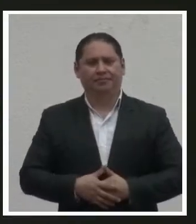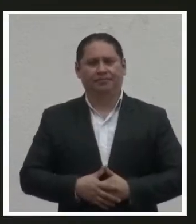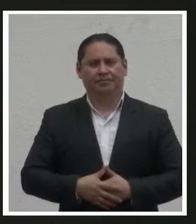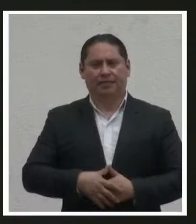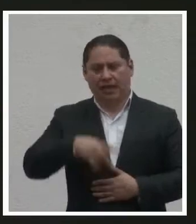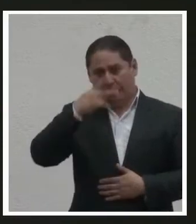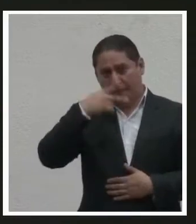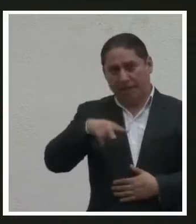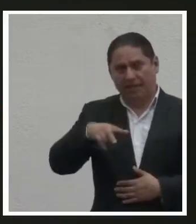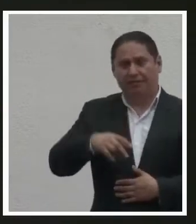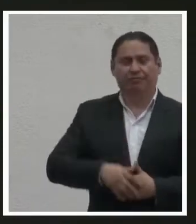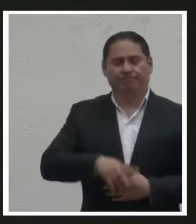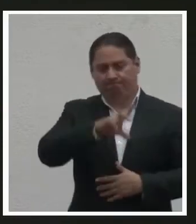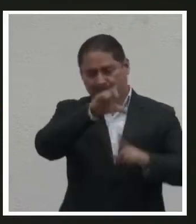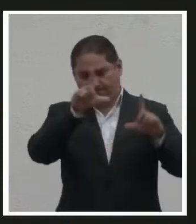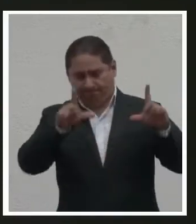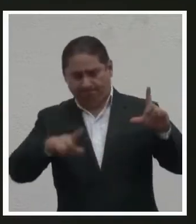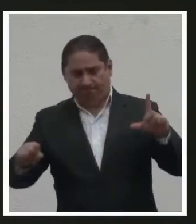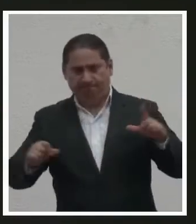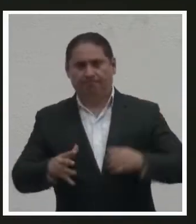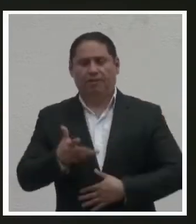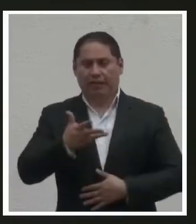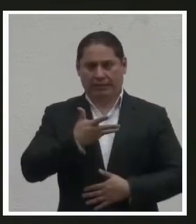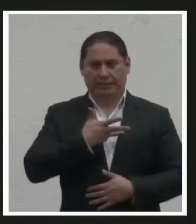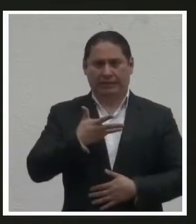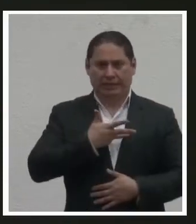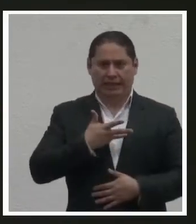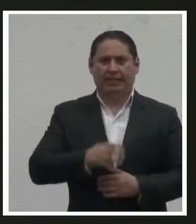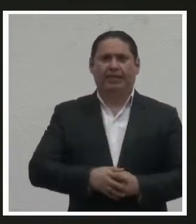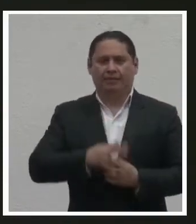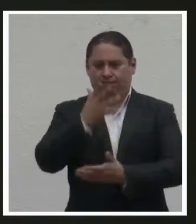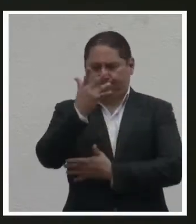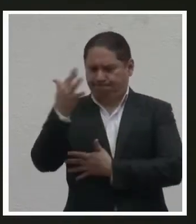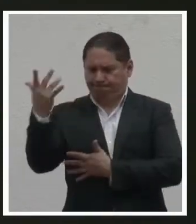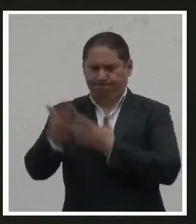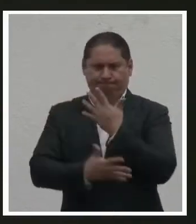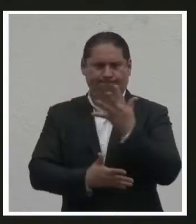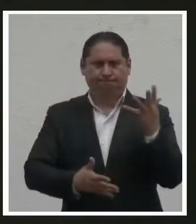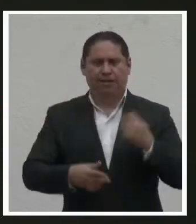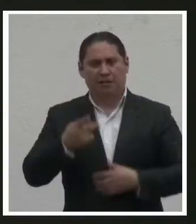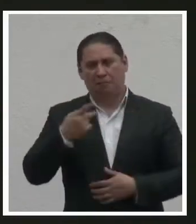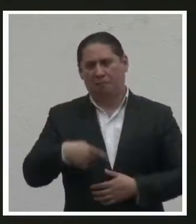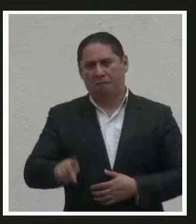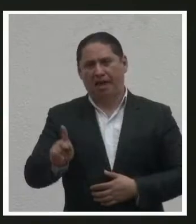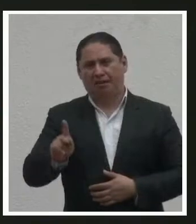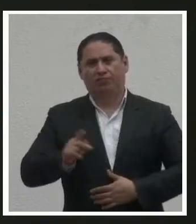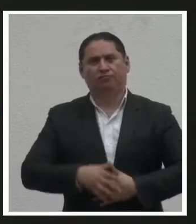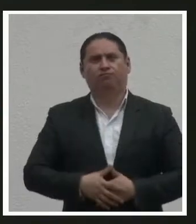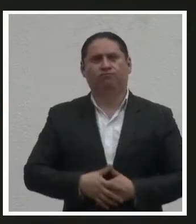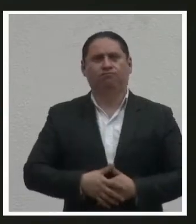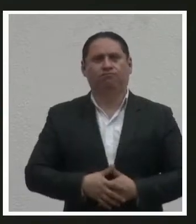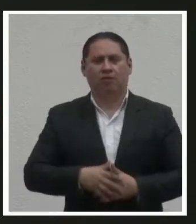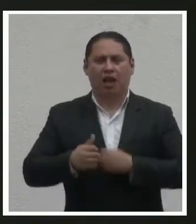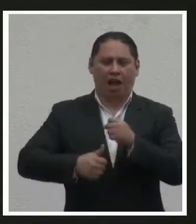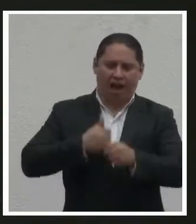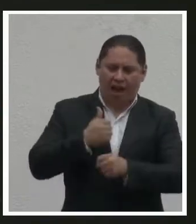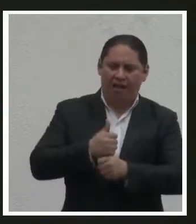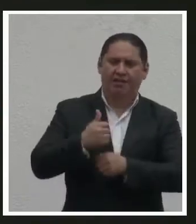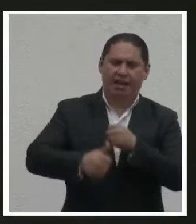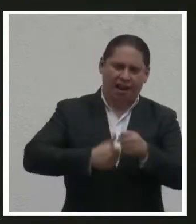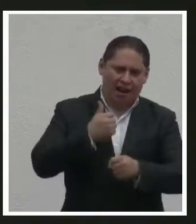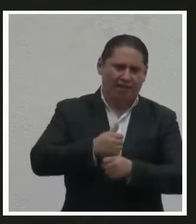México es un país con una profunda vocación forestal. Desafortunadamente, año con año los